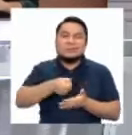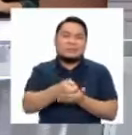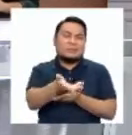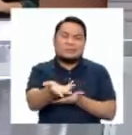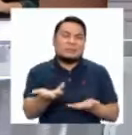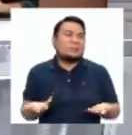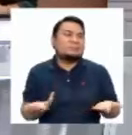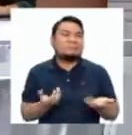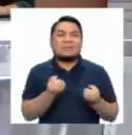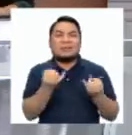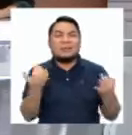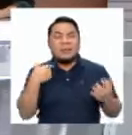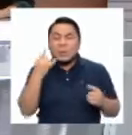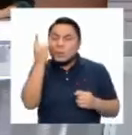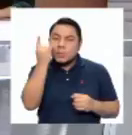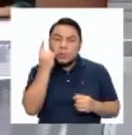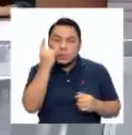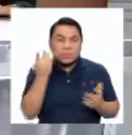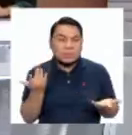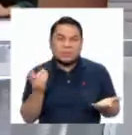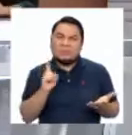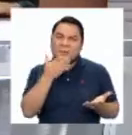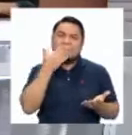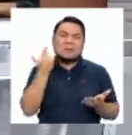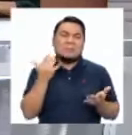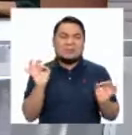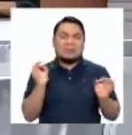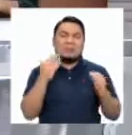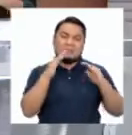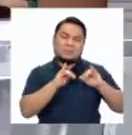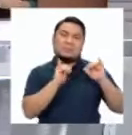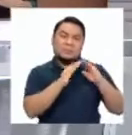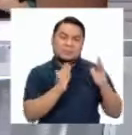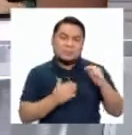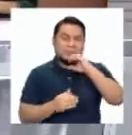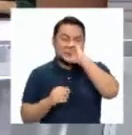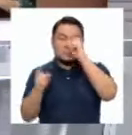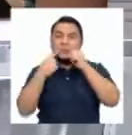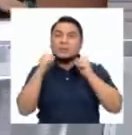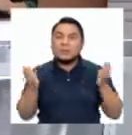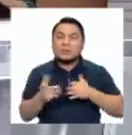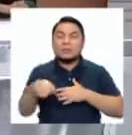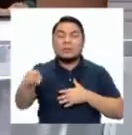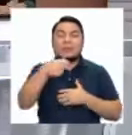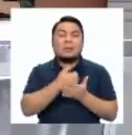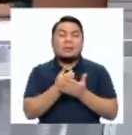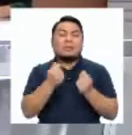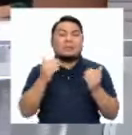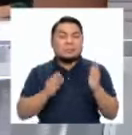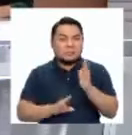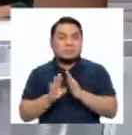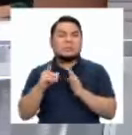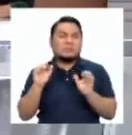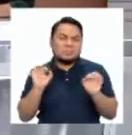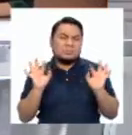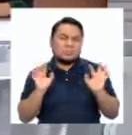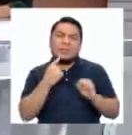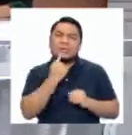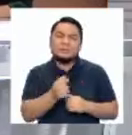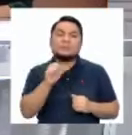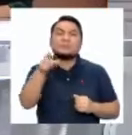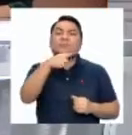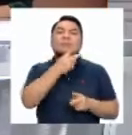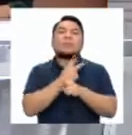algo de suma urgencia, es mejor que no vaya. Y con eso no estamos desincentivando que la economía se reactive. Con eso estamos diciendo que